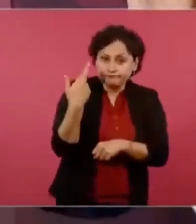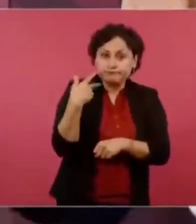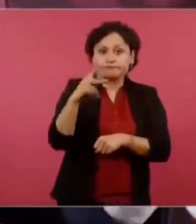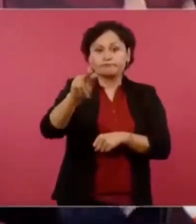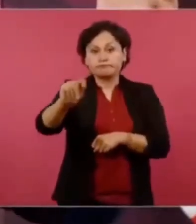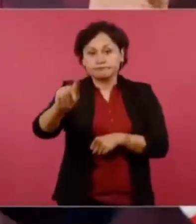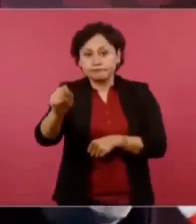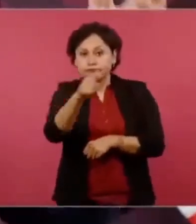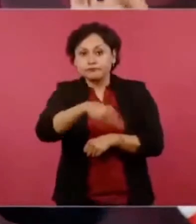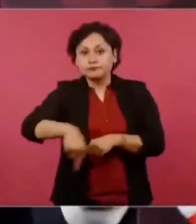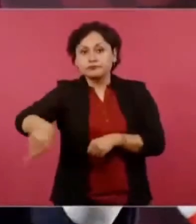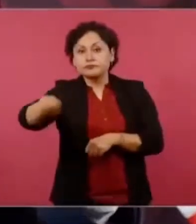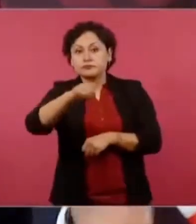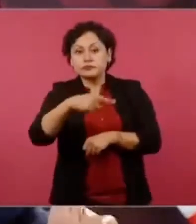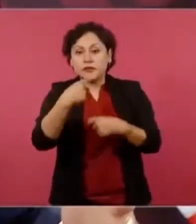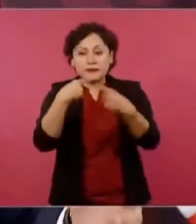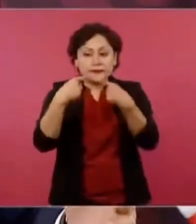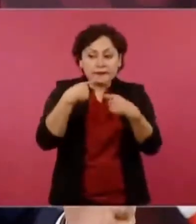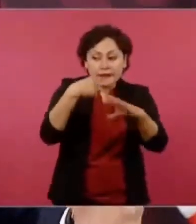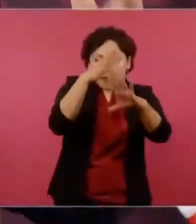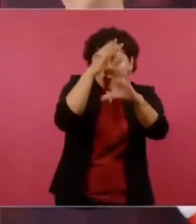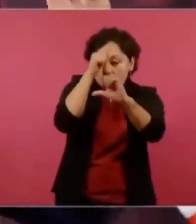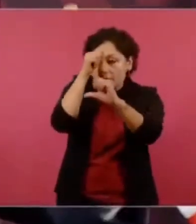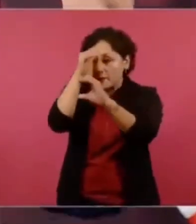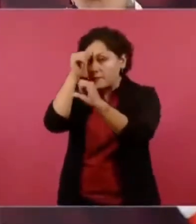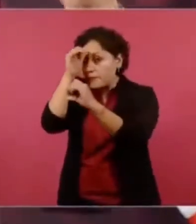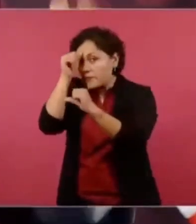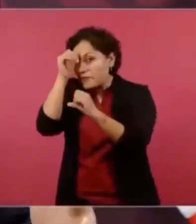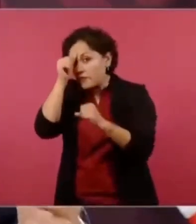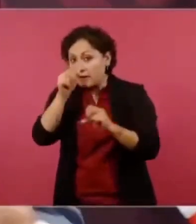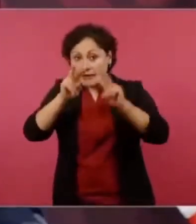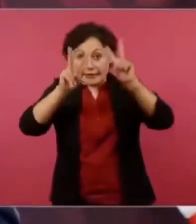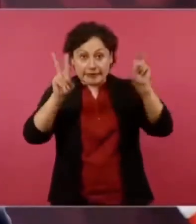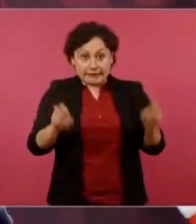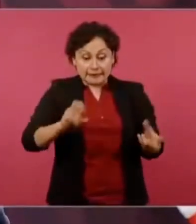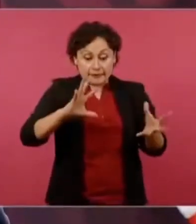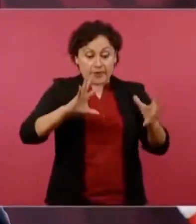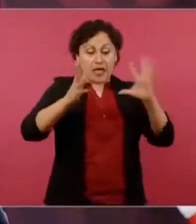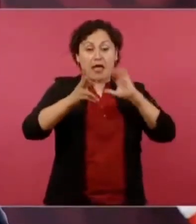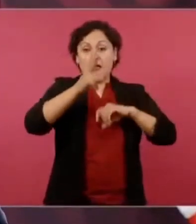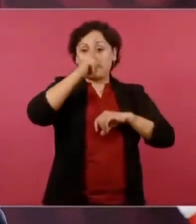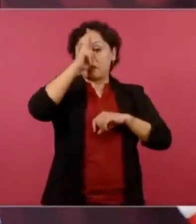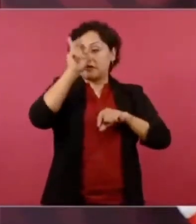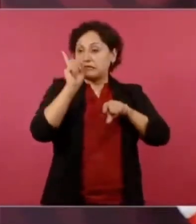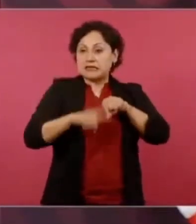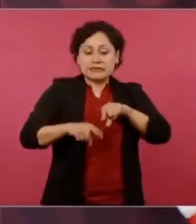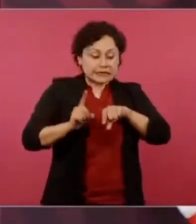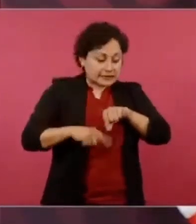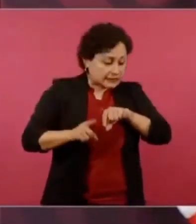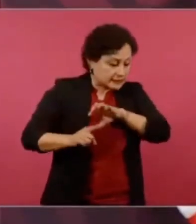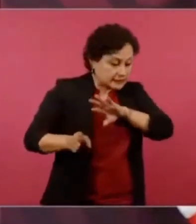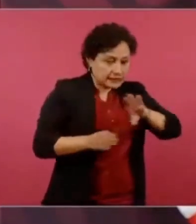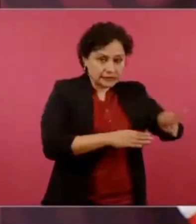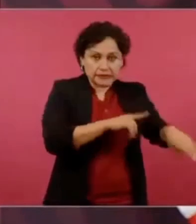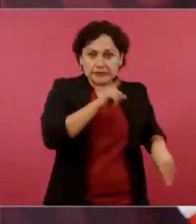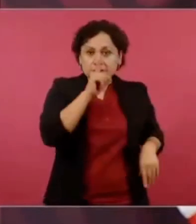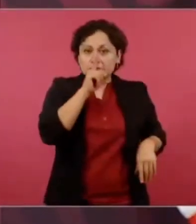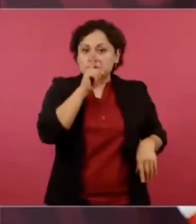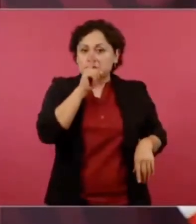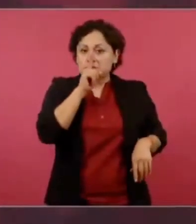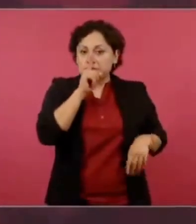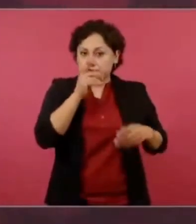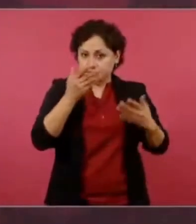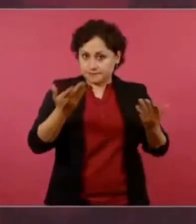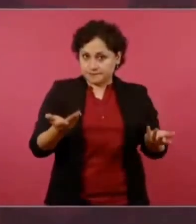no difundir noticias relacionadas con la violencia. Para ser exactos, en